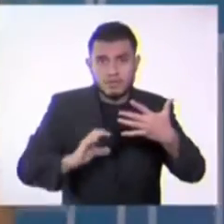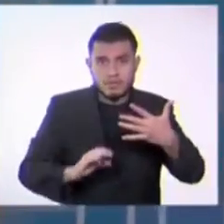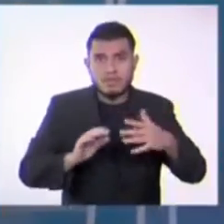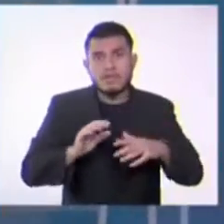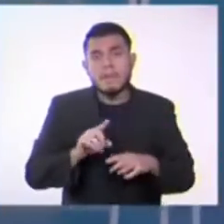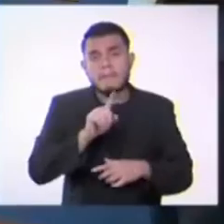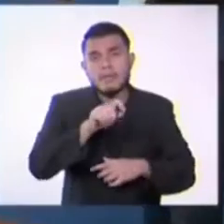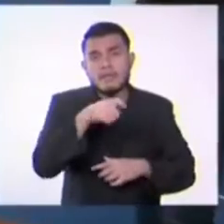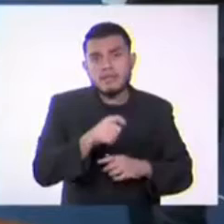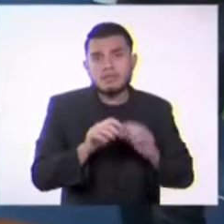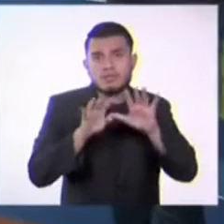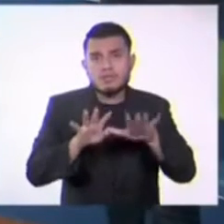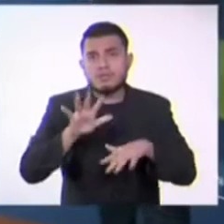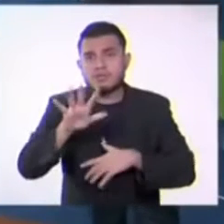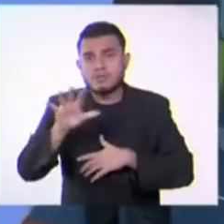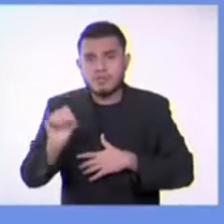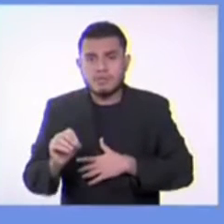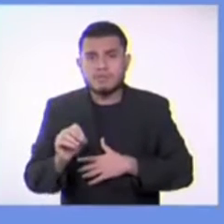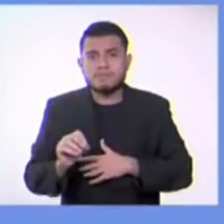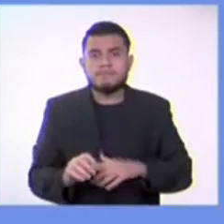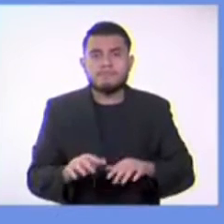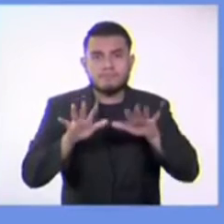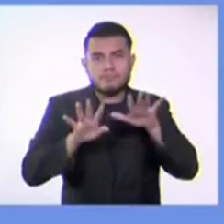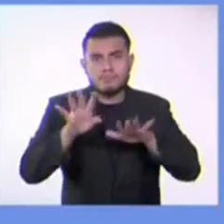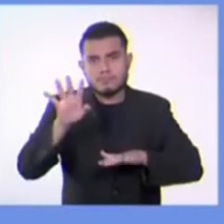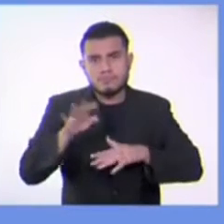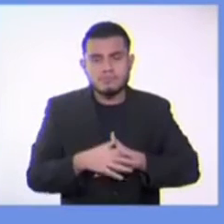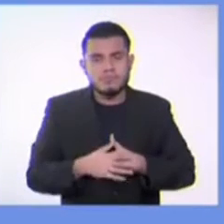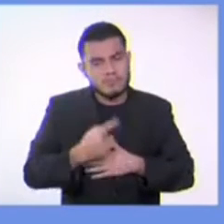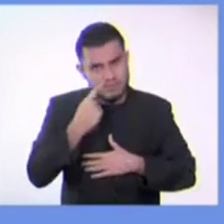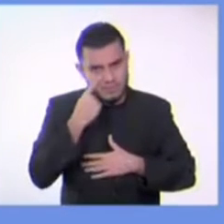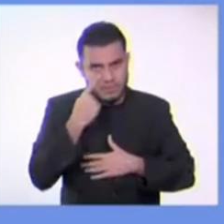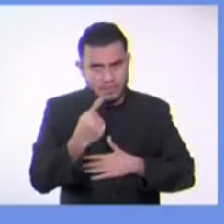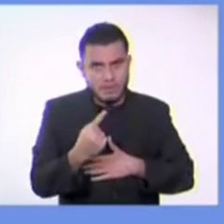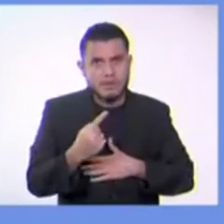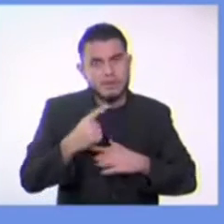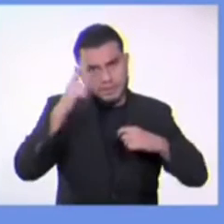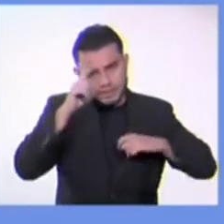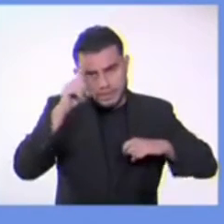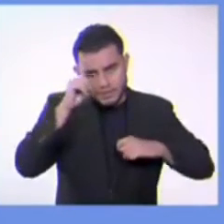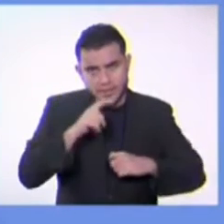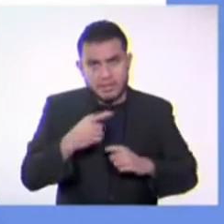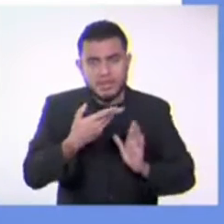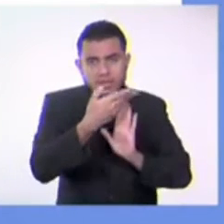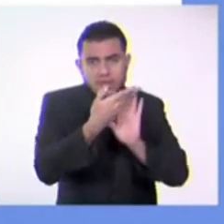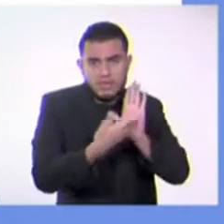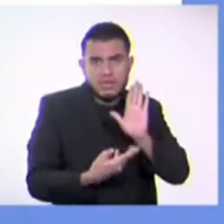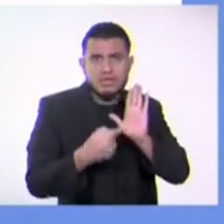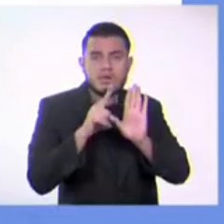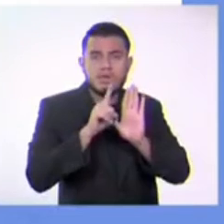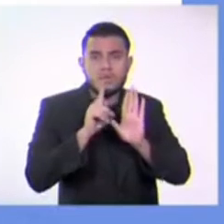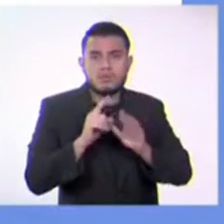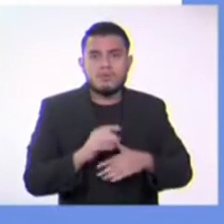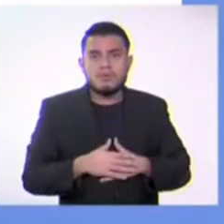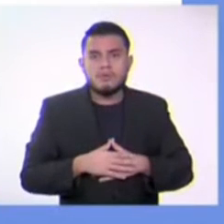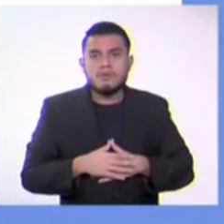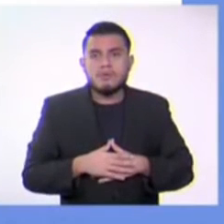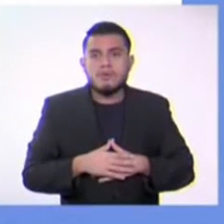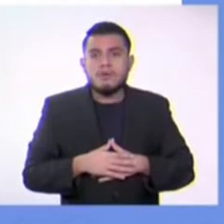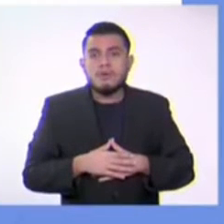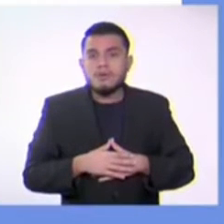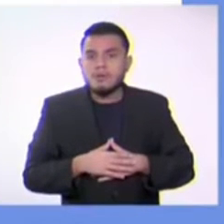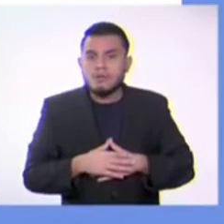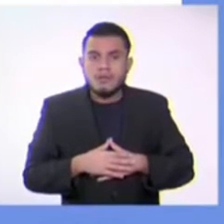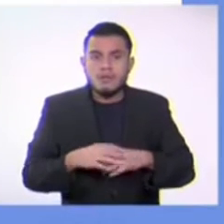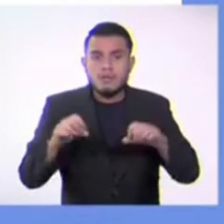50. Y son 14 puntos que se consideran, y los tenemos acá. El número 1, el establecimiento